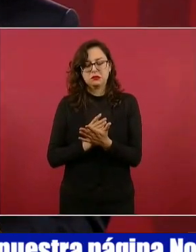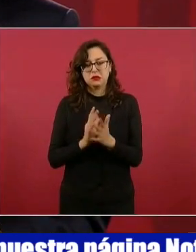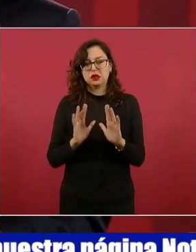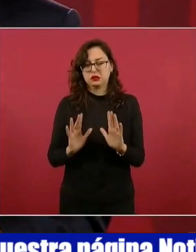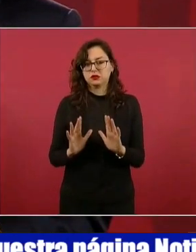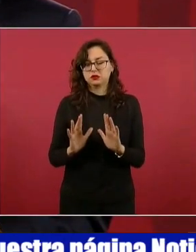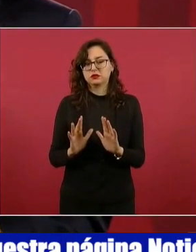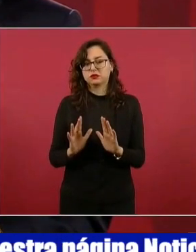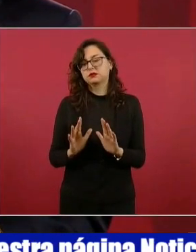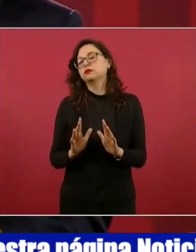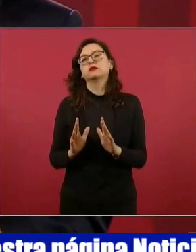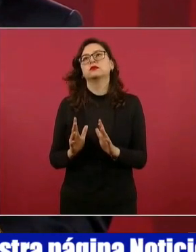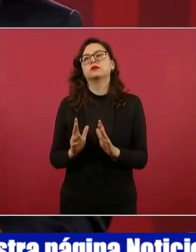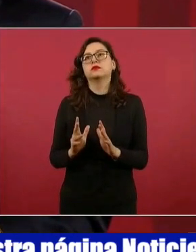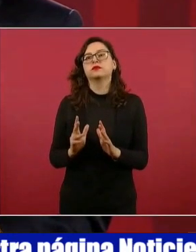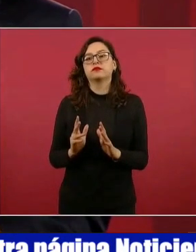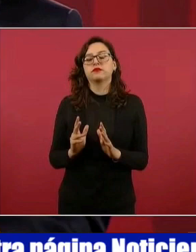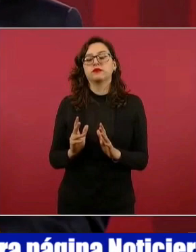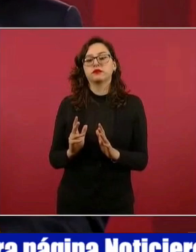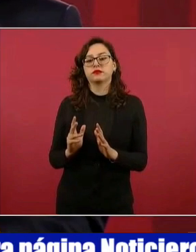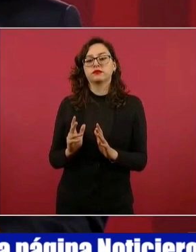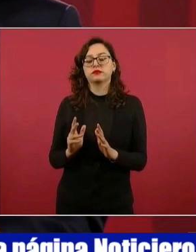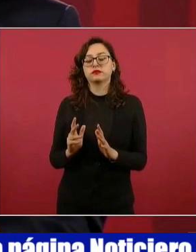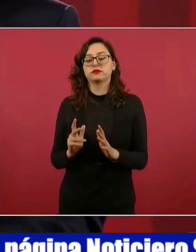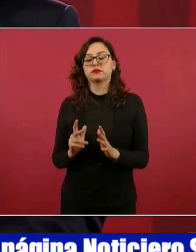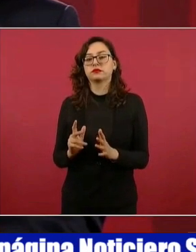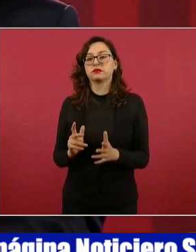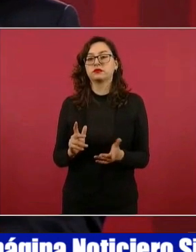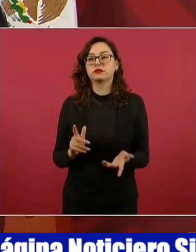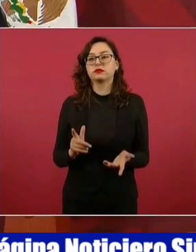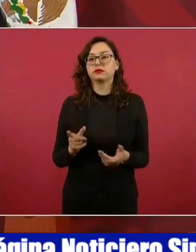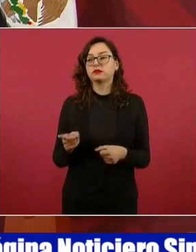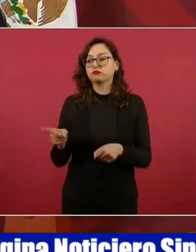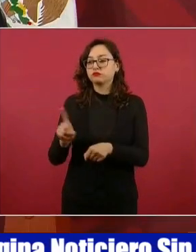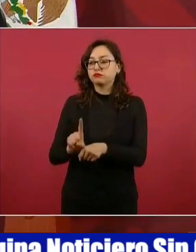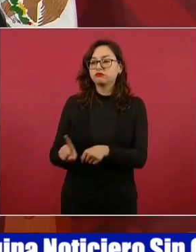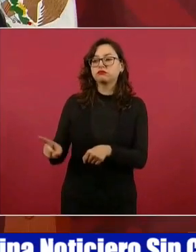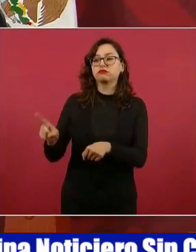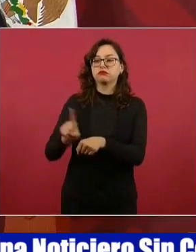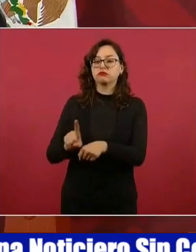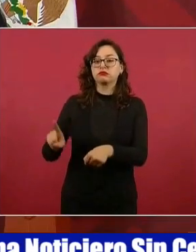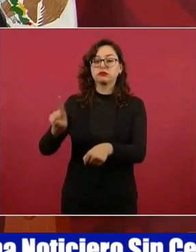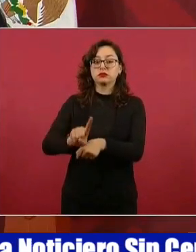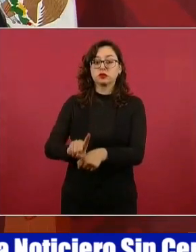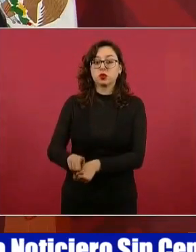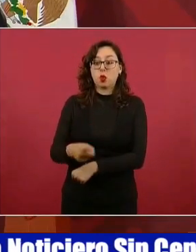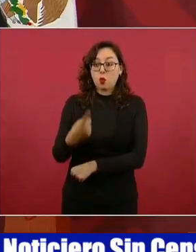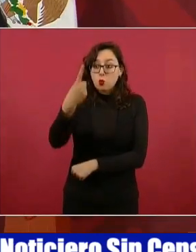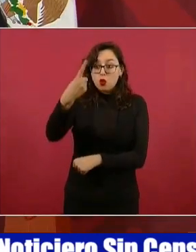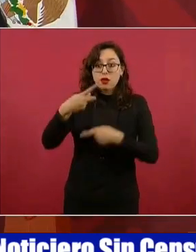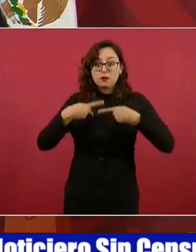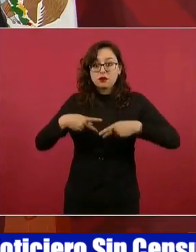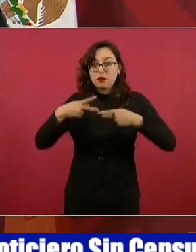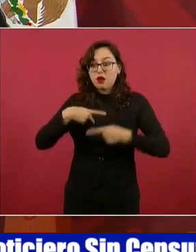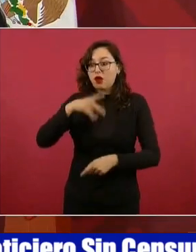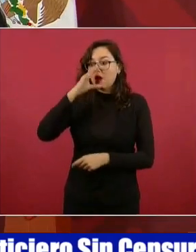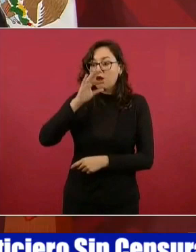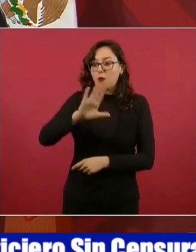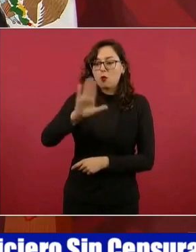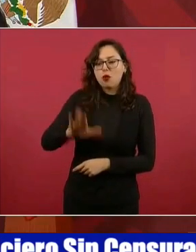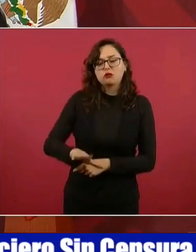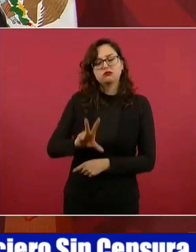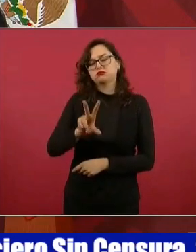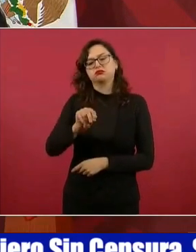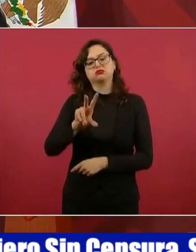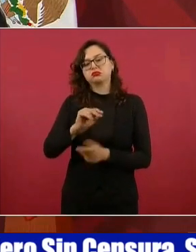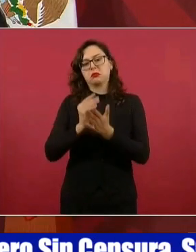a mí me parece que es hasta de neurosis, de no ver lo obvio, me parece que es verdaderamente ridículo,